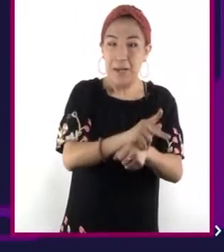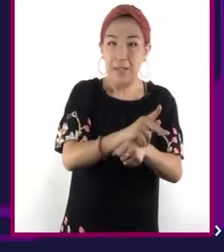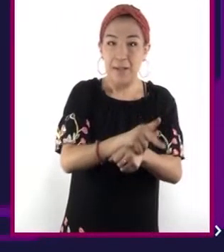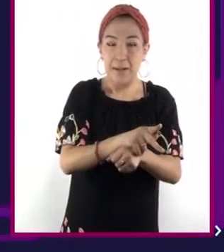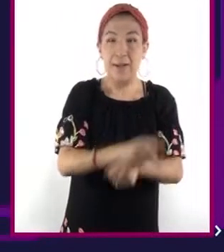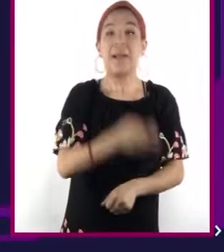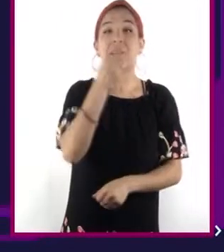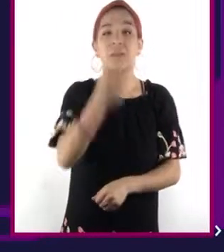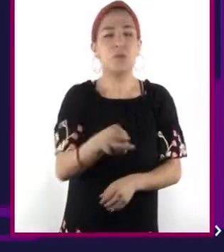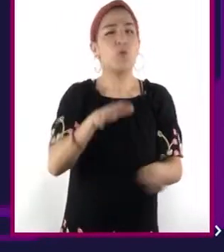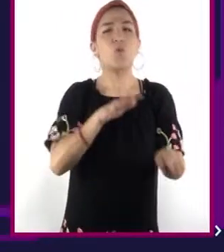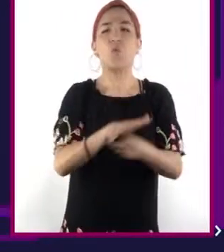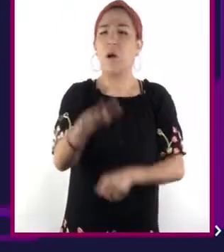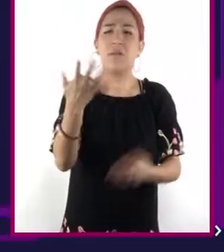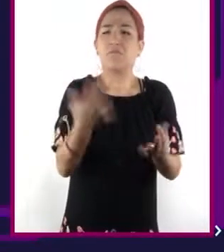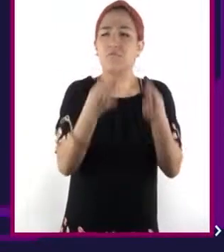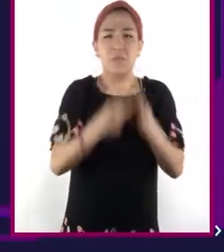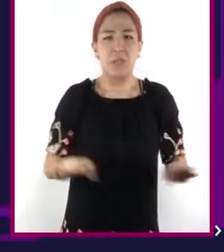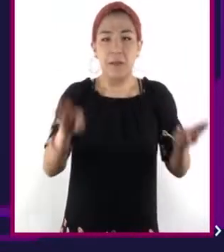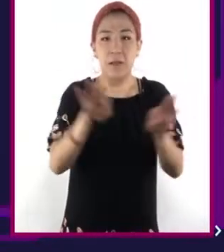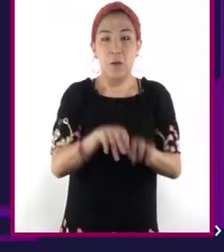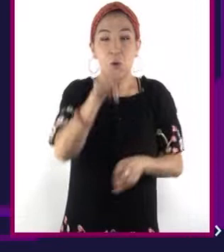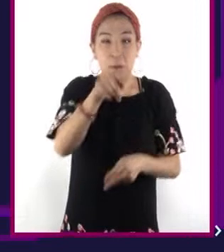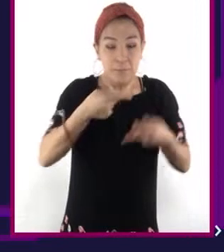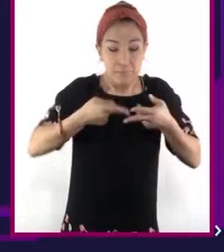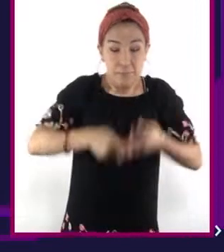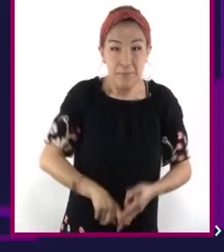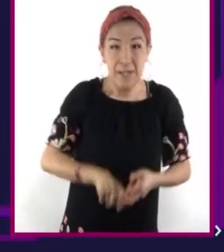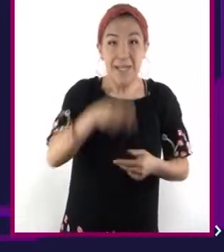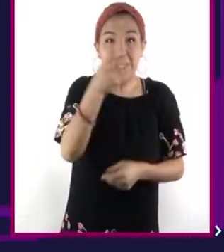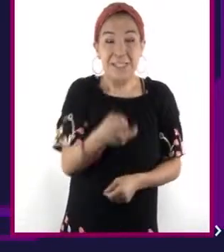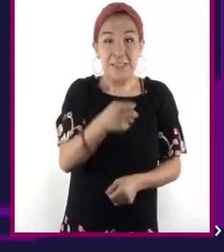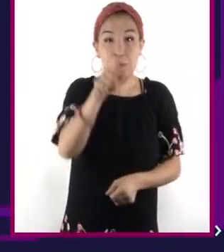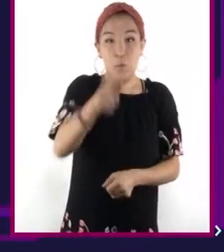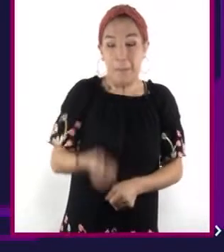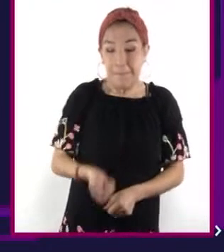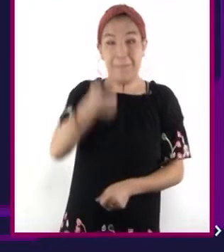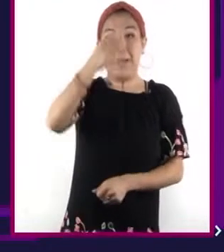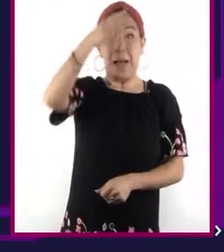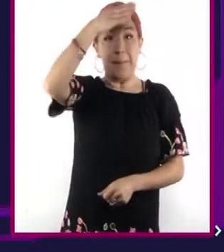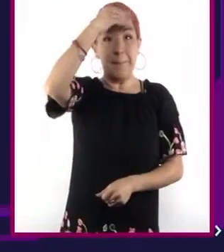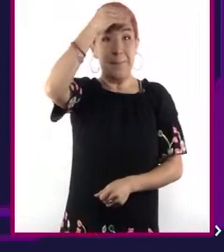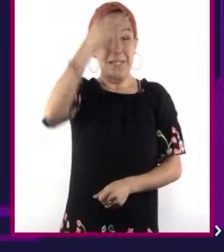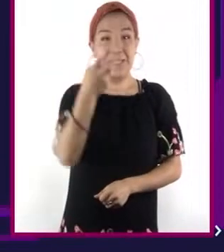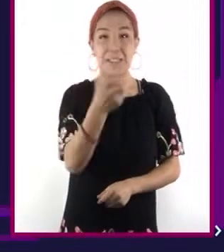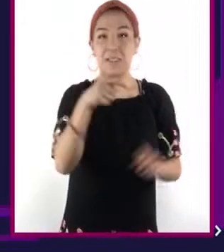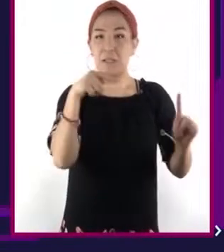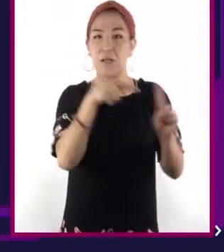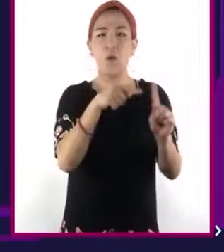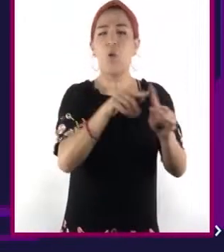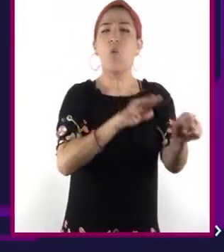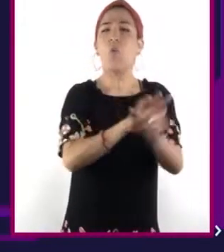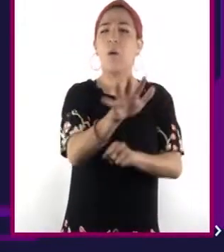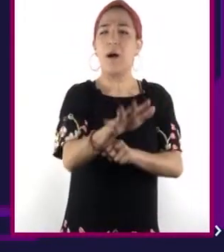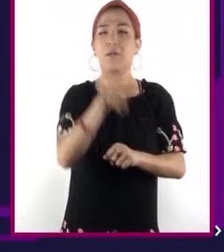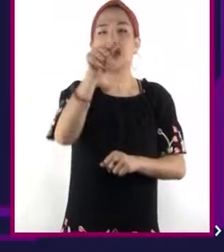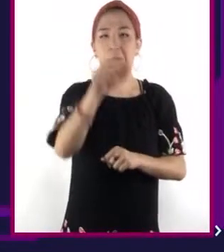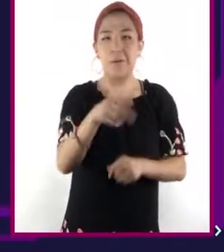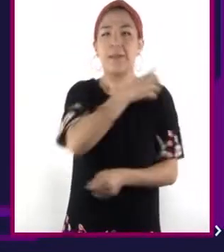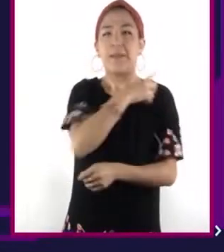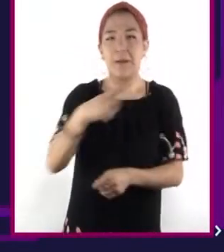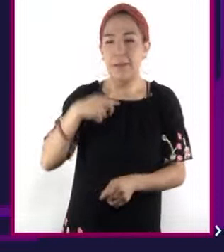Específicamente, se considera como punto de partida del primer aprendizaje esperado el